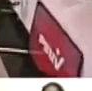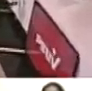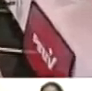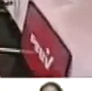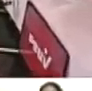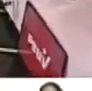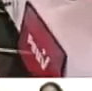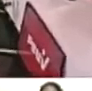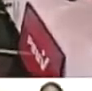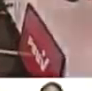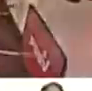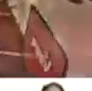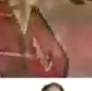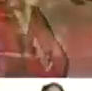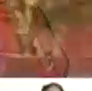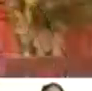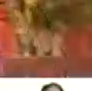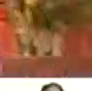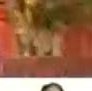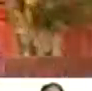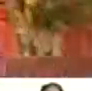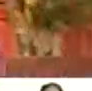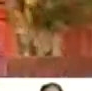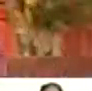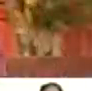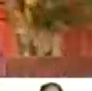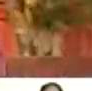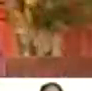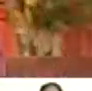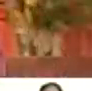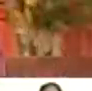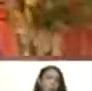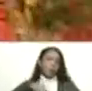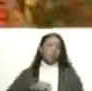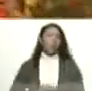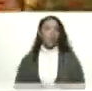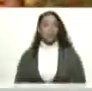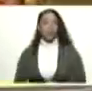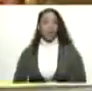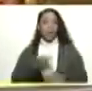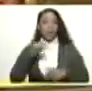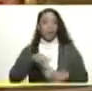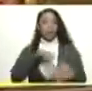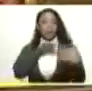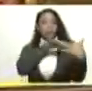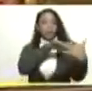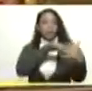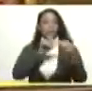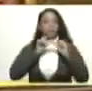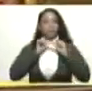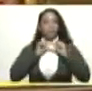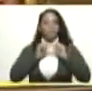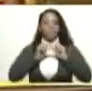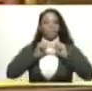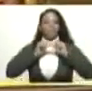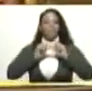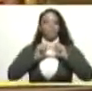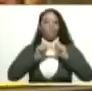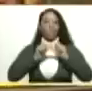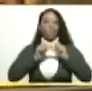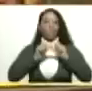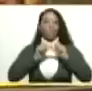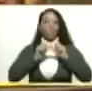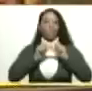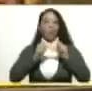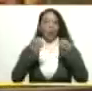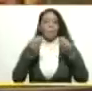Pudiéramos hablar diversos temas de la actualidad, de esta batalla permanente por el